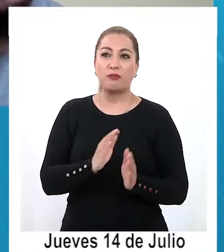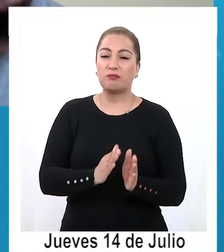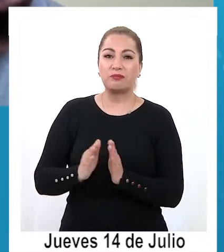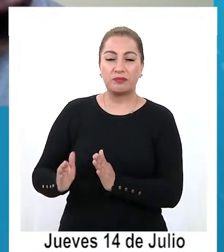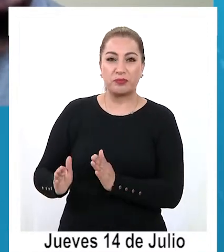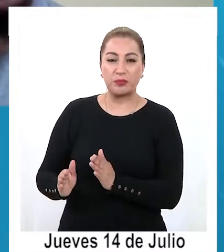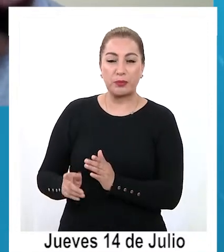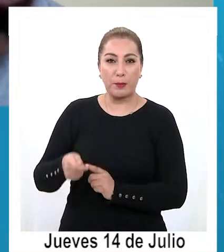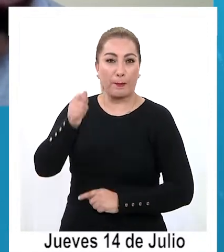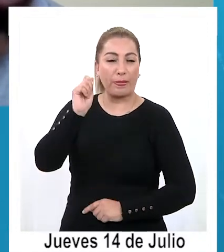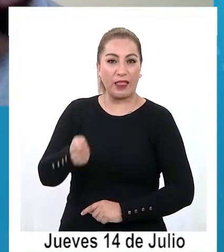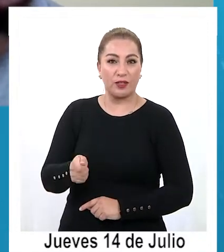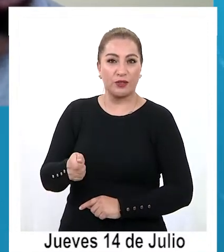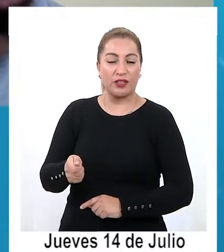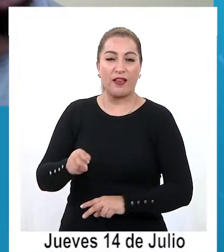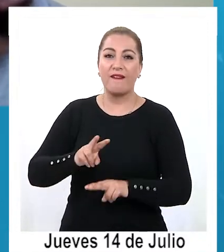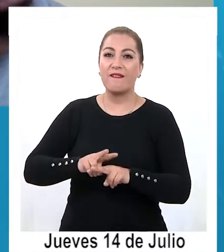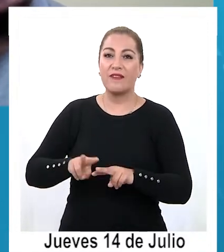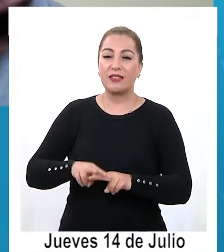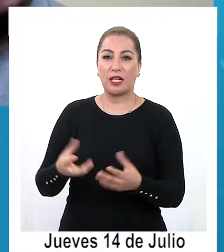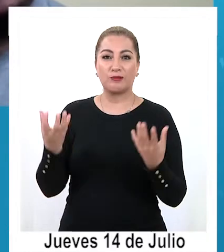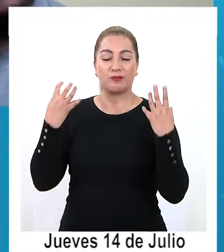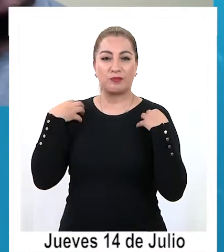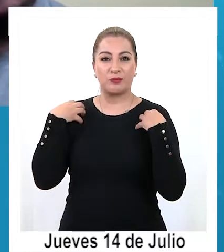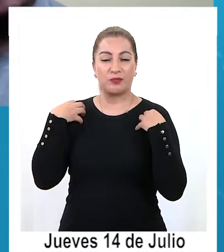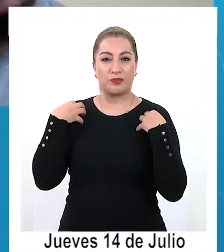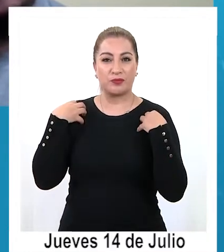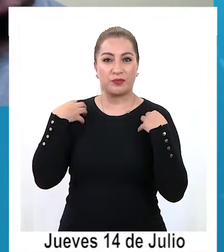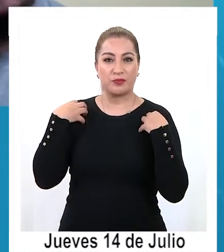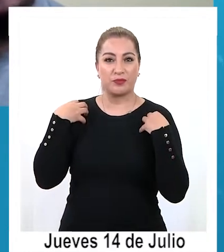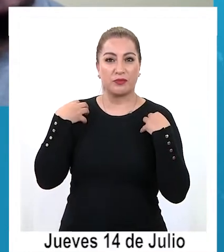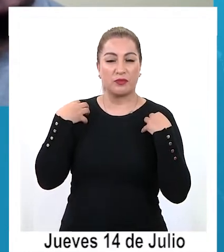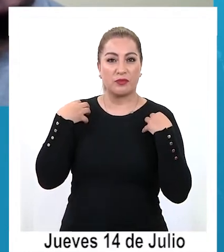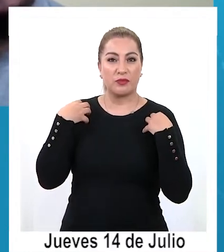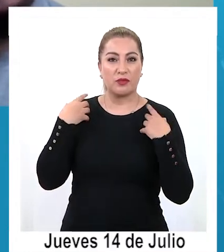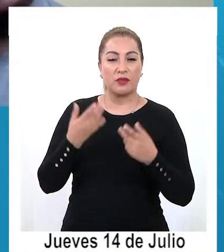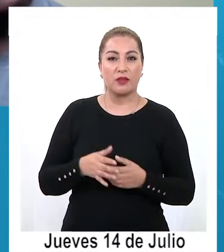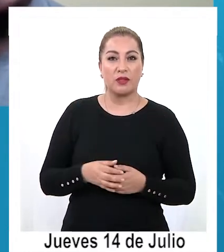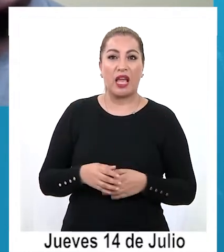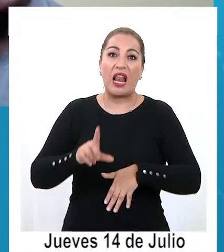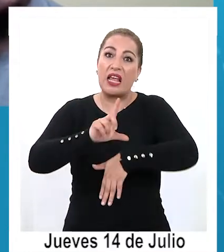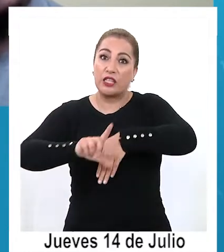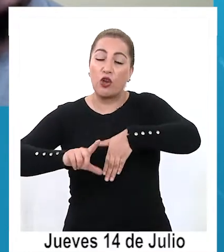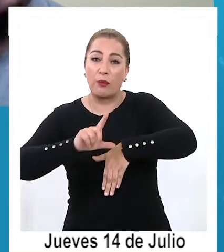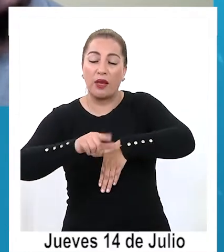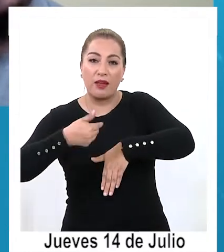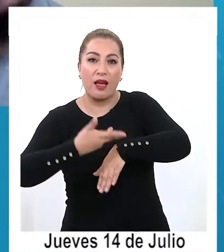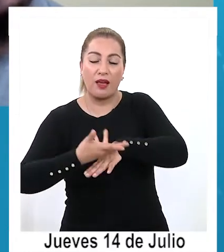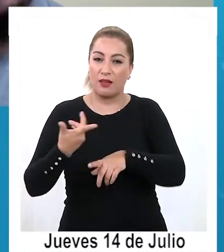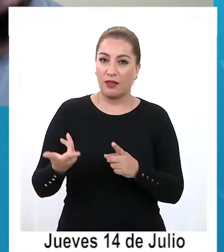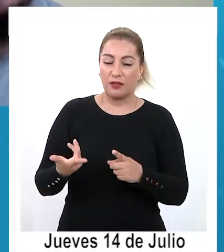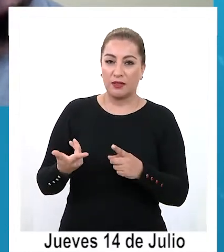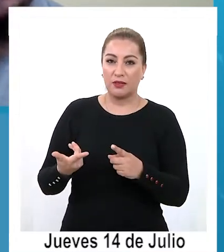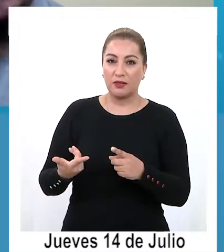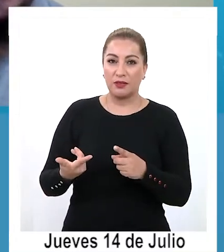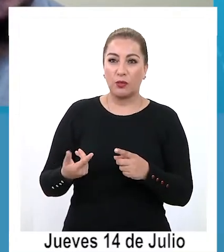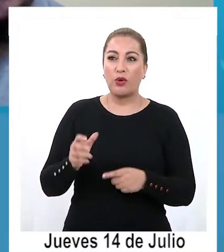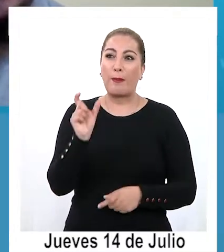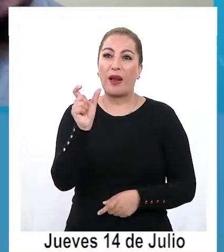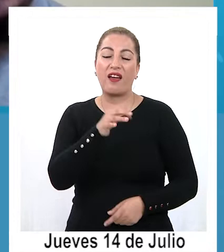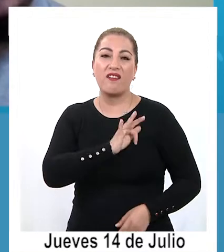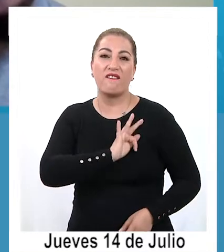los tribunales que iban a ser encargados, como lo existen en otras latitudes de Latinoamérica y que parten desde el paradigma